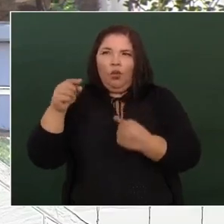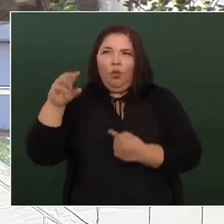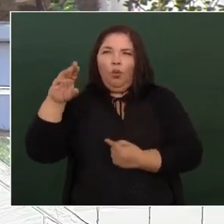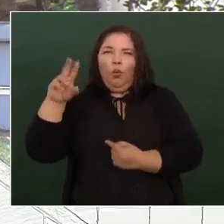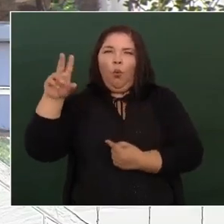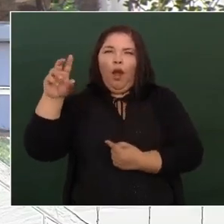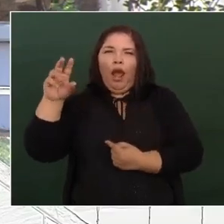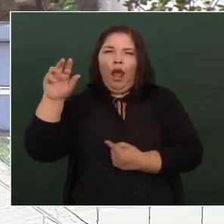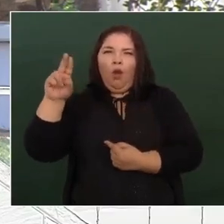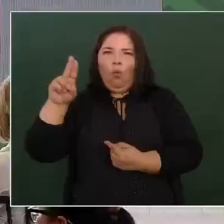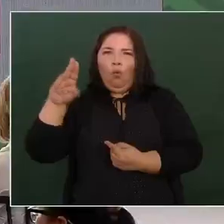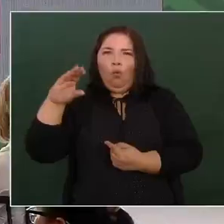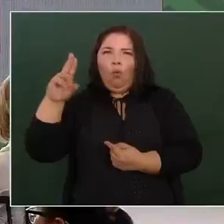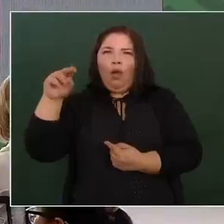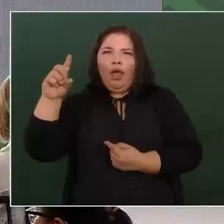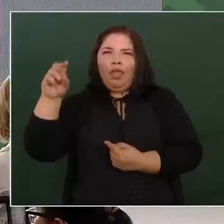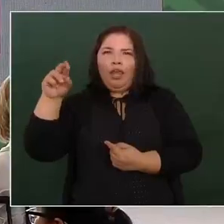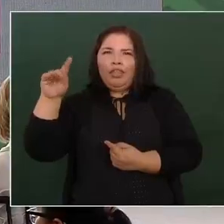Guerrero.